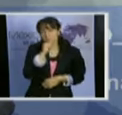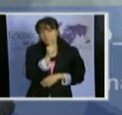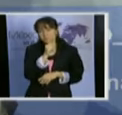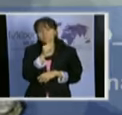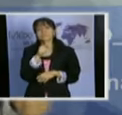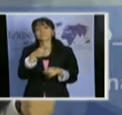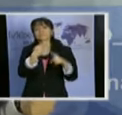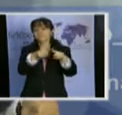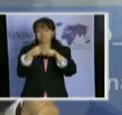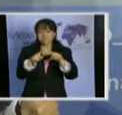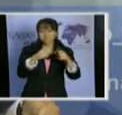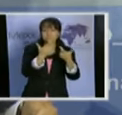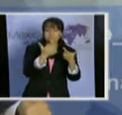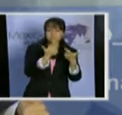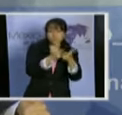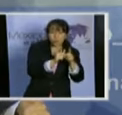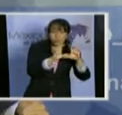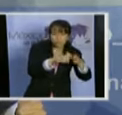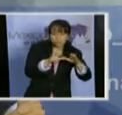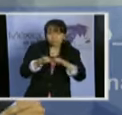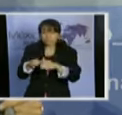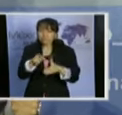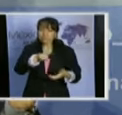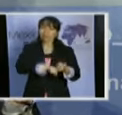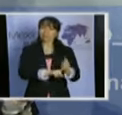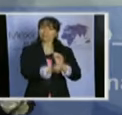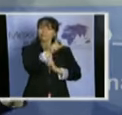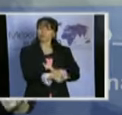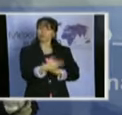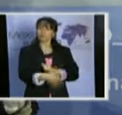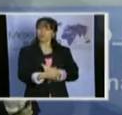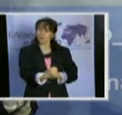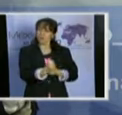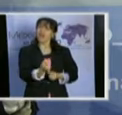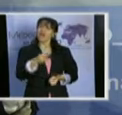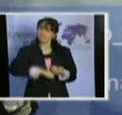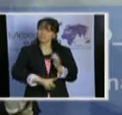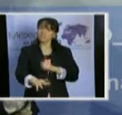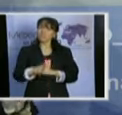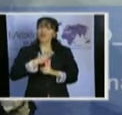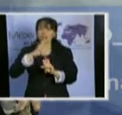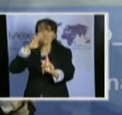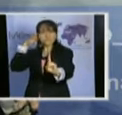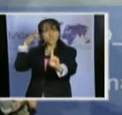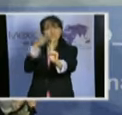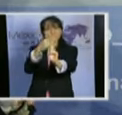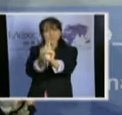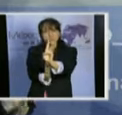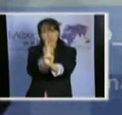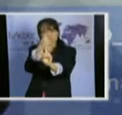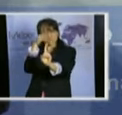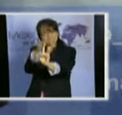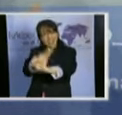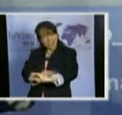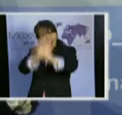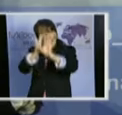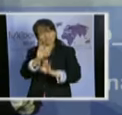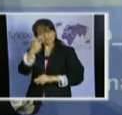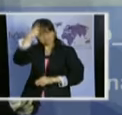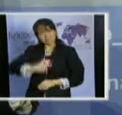Organizaciones que tienen una identidad, organizaciones que sí tienen una voz crítica, ese es su papel, ir más